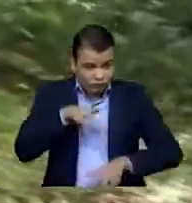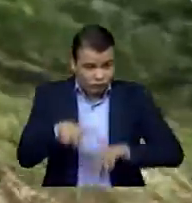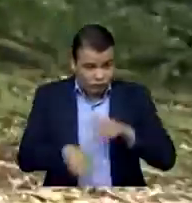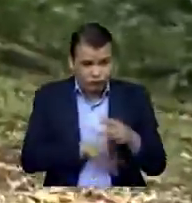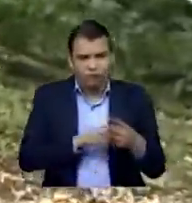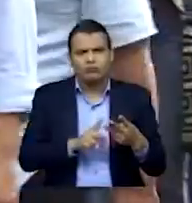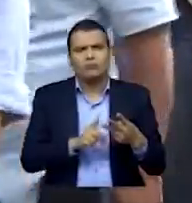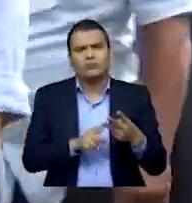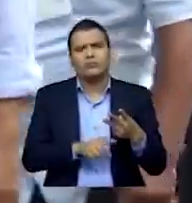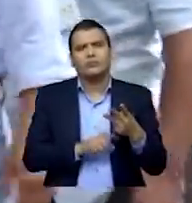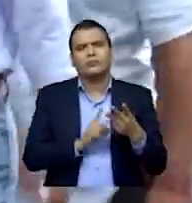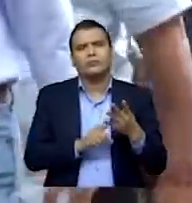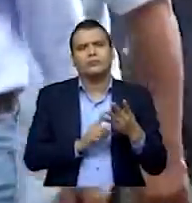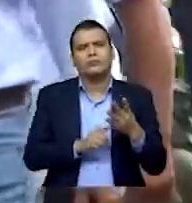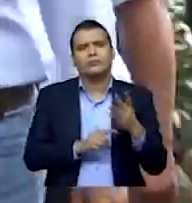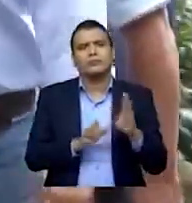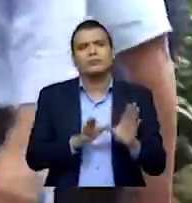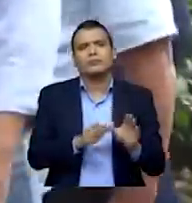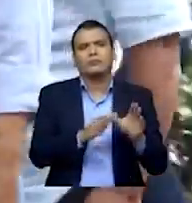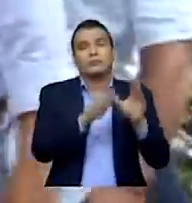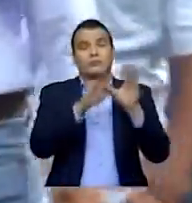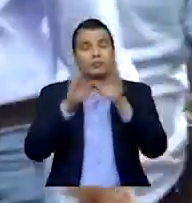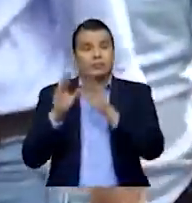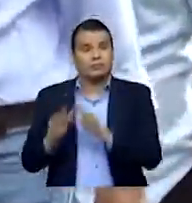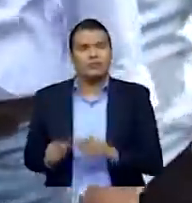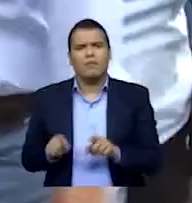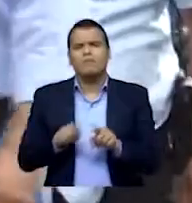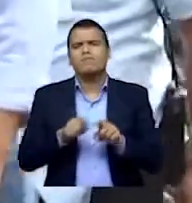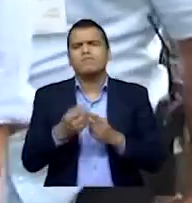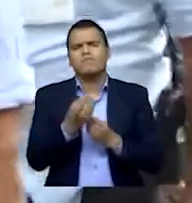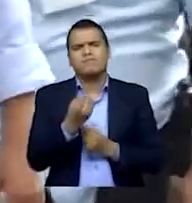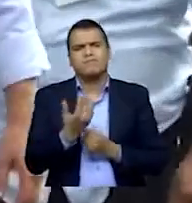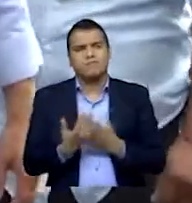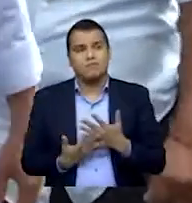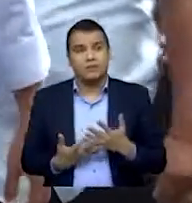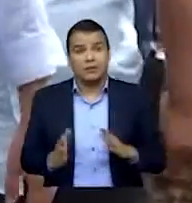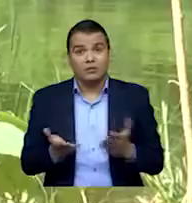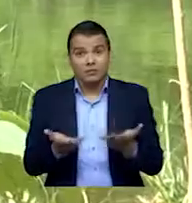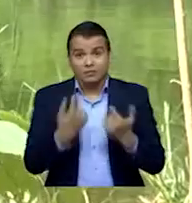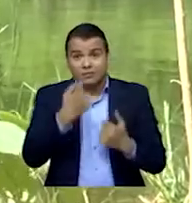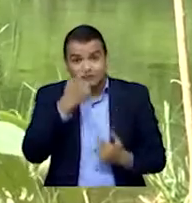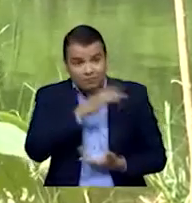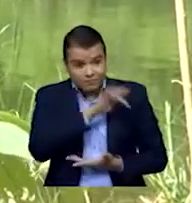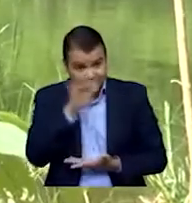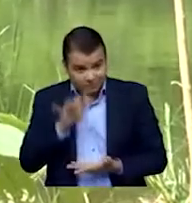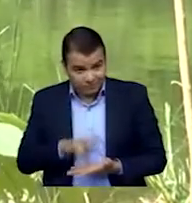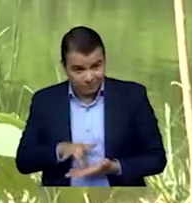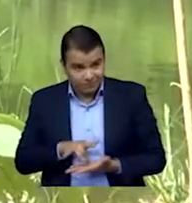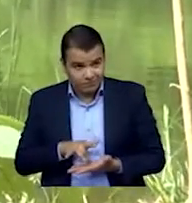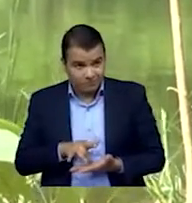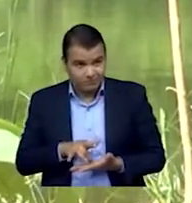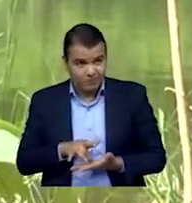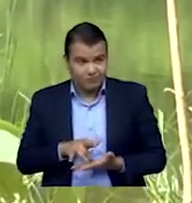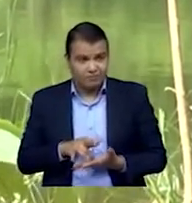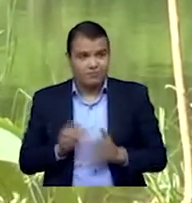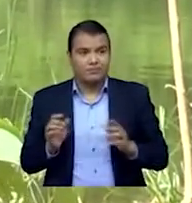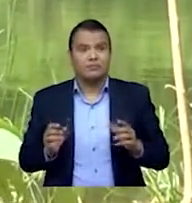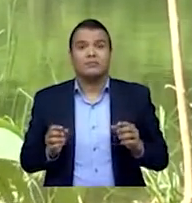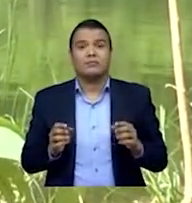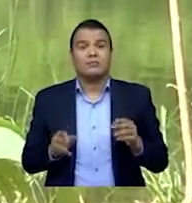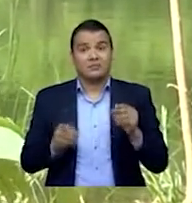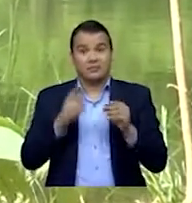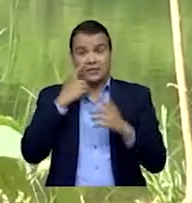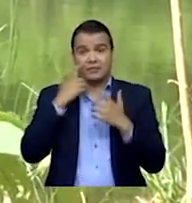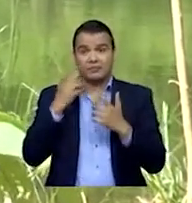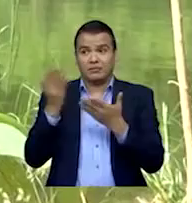encontrar vida y yo quisiera invitar a la comunidad a que conozca esta pato regresamos con nuestra entrevista de la semana con un